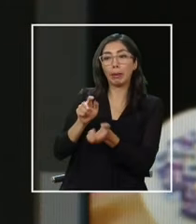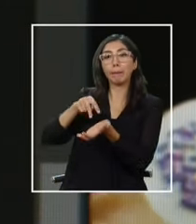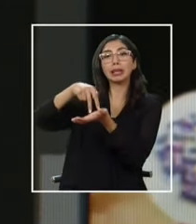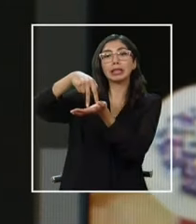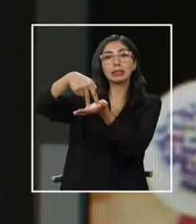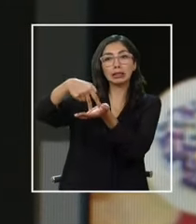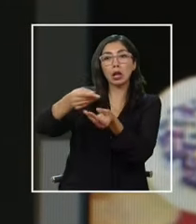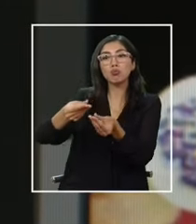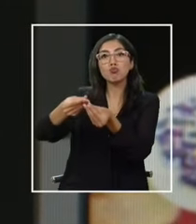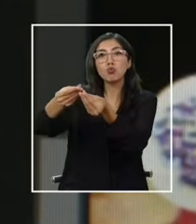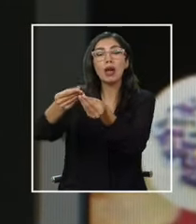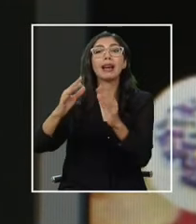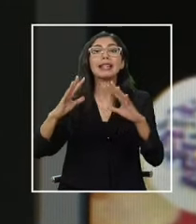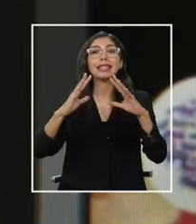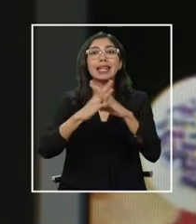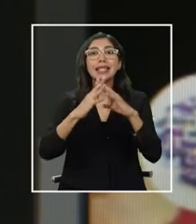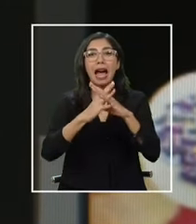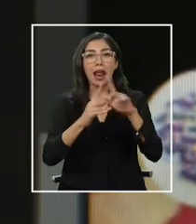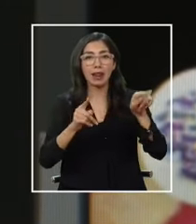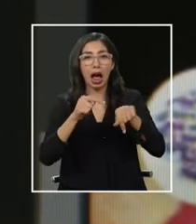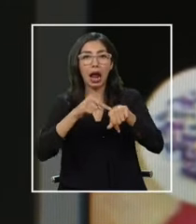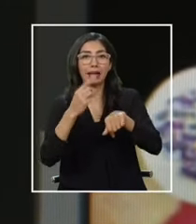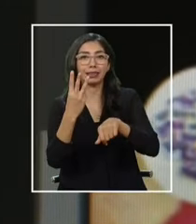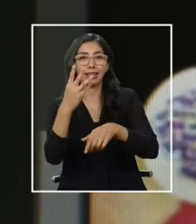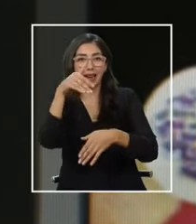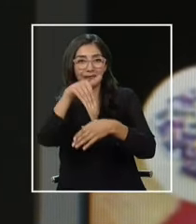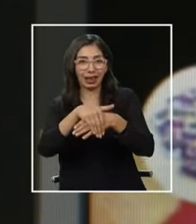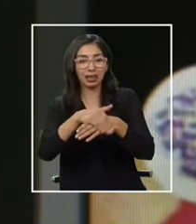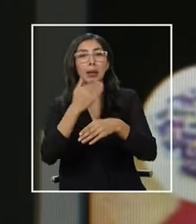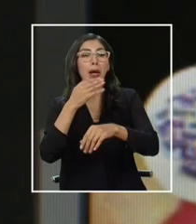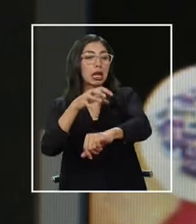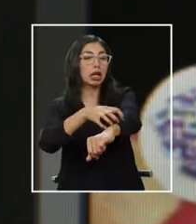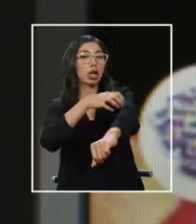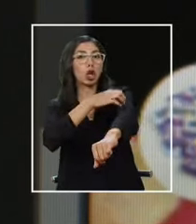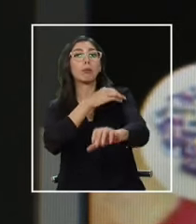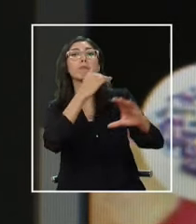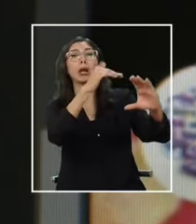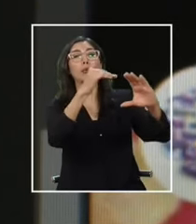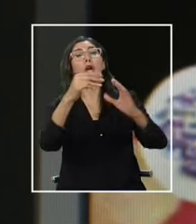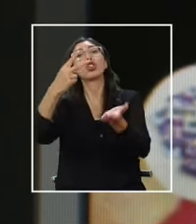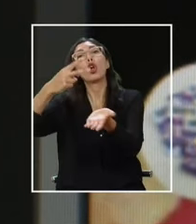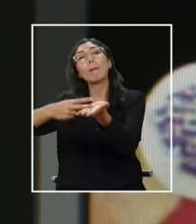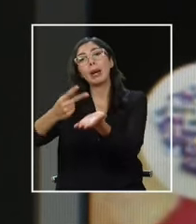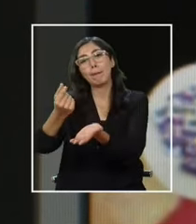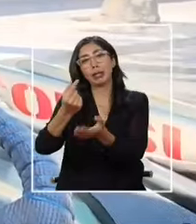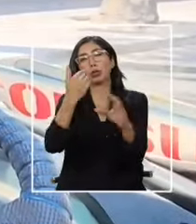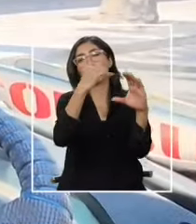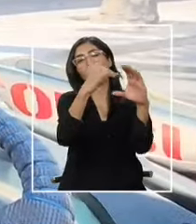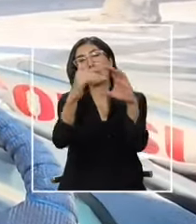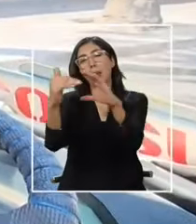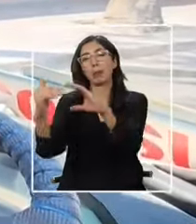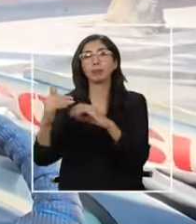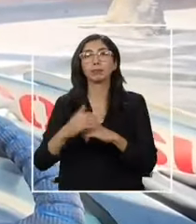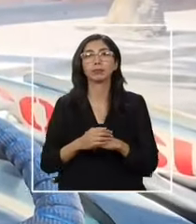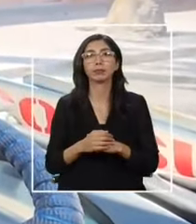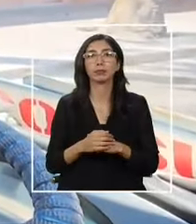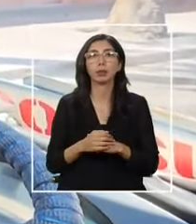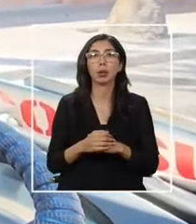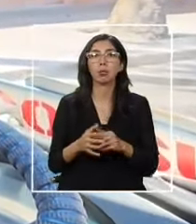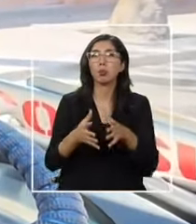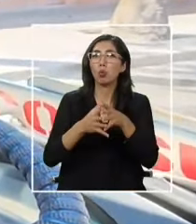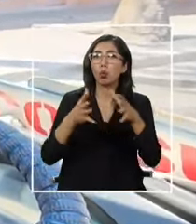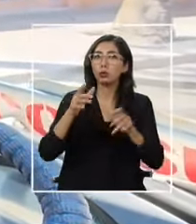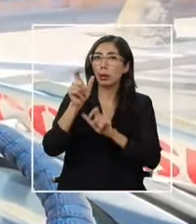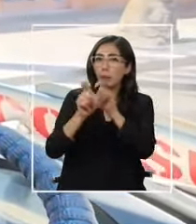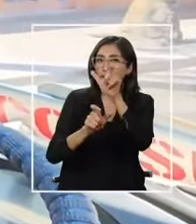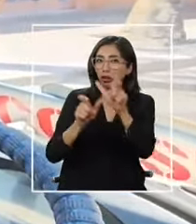presenciales en el centro de Chillán a las 15 horas y envío a todas las regiones por correos de Chile a 2.000 pesos a las 15.20. Pero muchos han renovado,